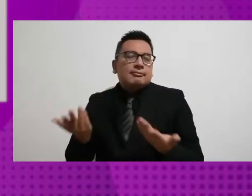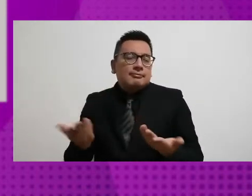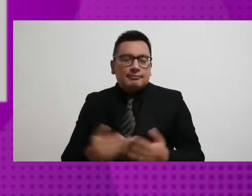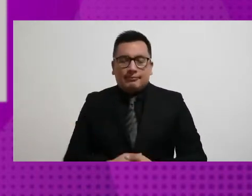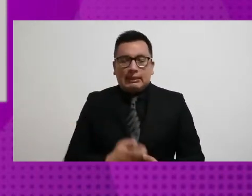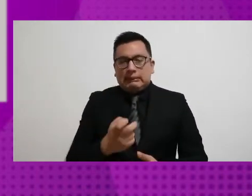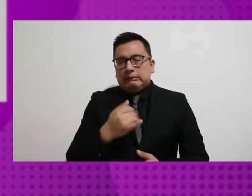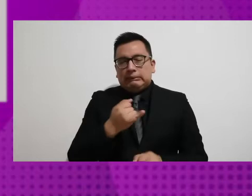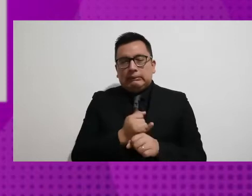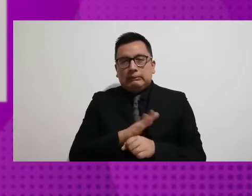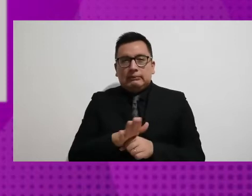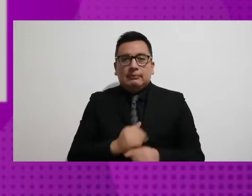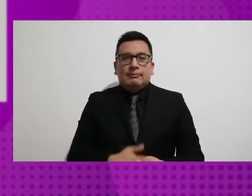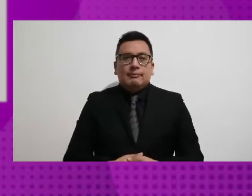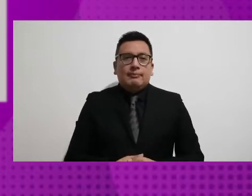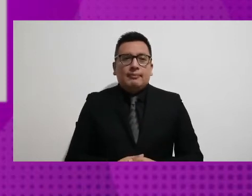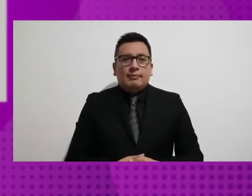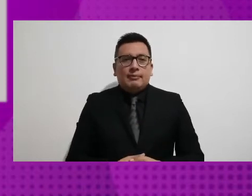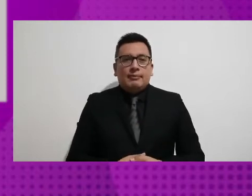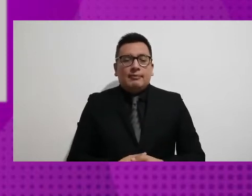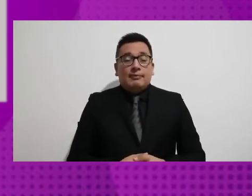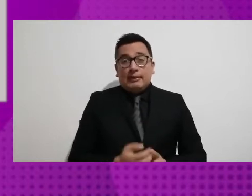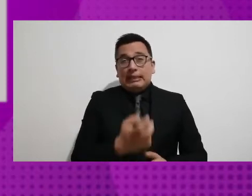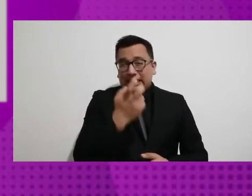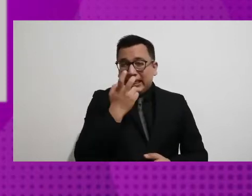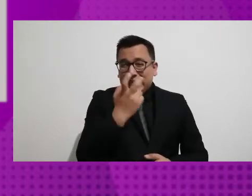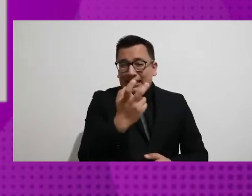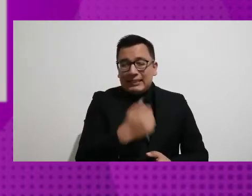la Constitución. Y este es precisamente pues el sistema